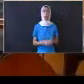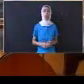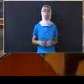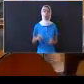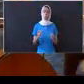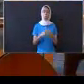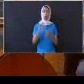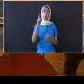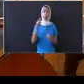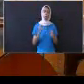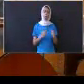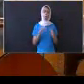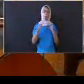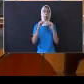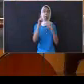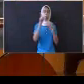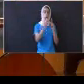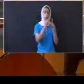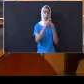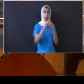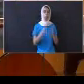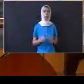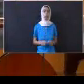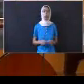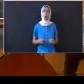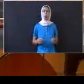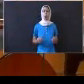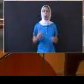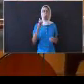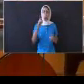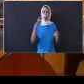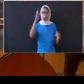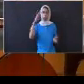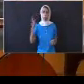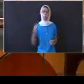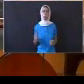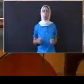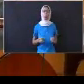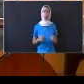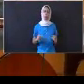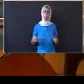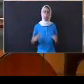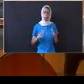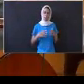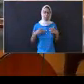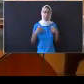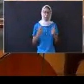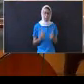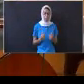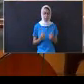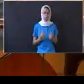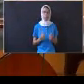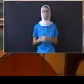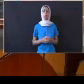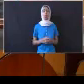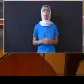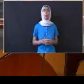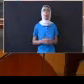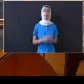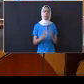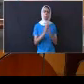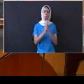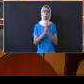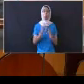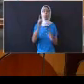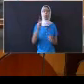unción de sanidad y de salud divina. Venimos pidiéndote la restauración completa de su garganta, en el nombre poderoso de